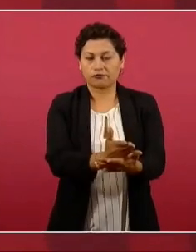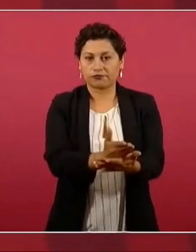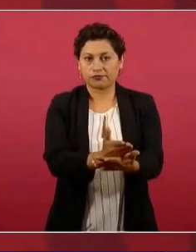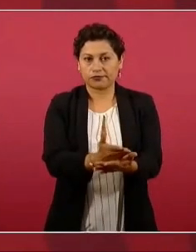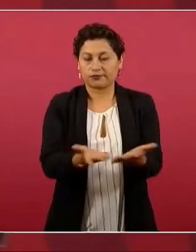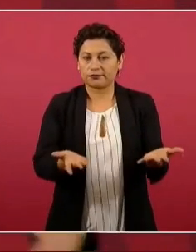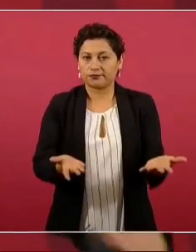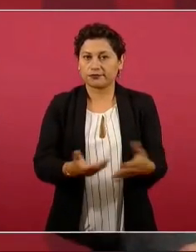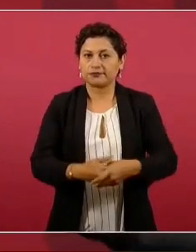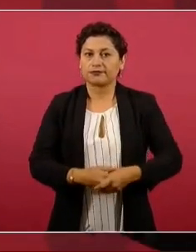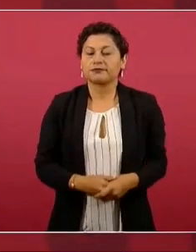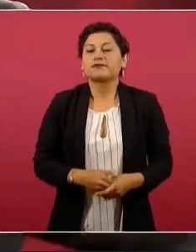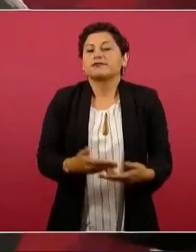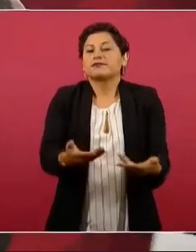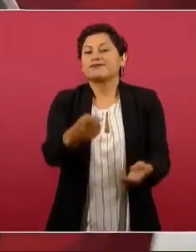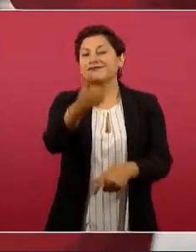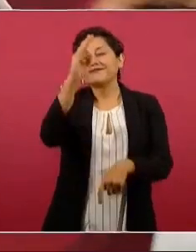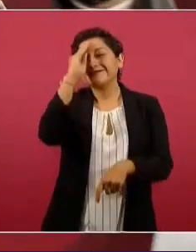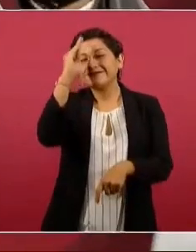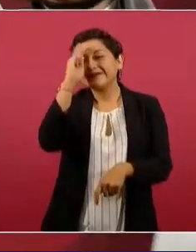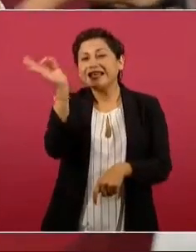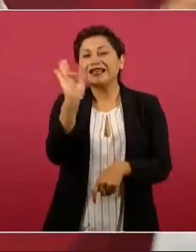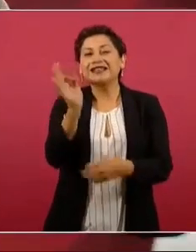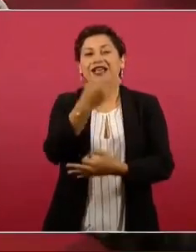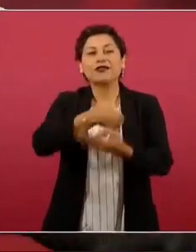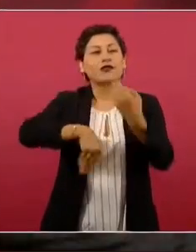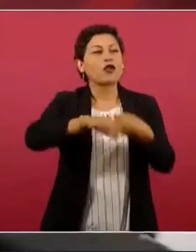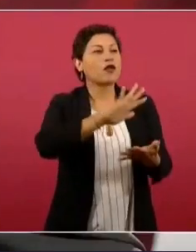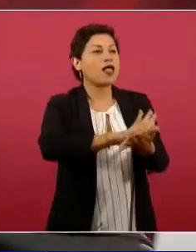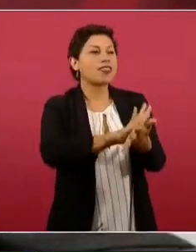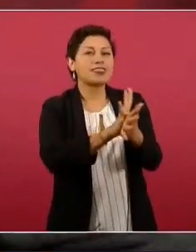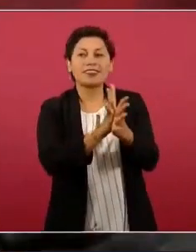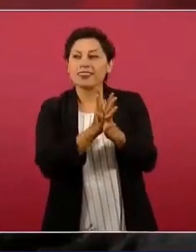Si nos volvemos todos cómplices, como querían,